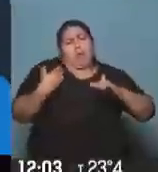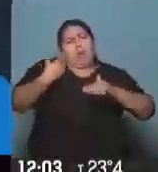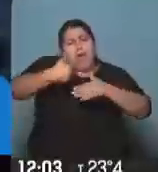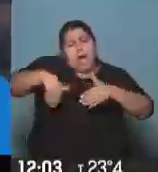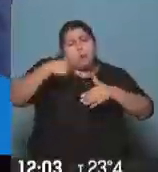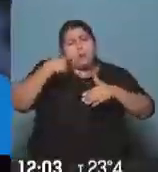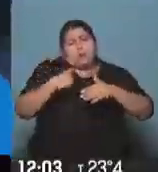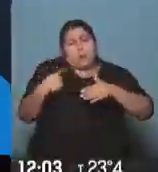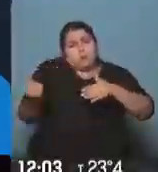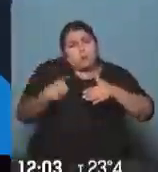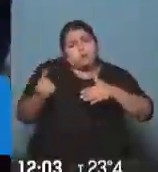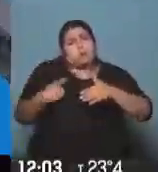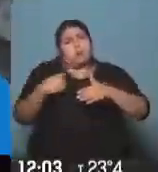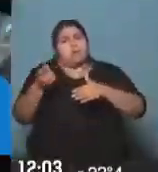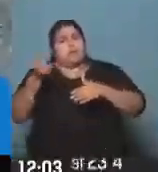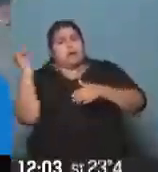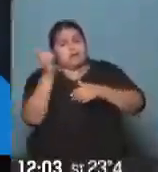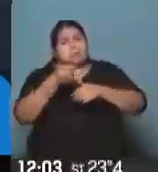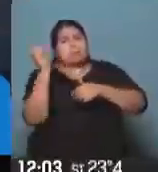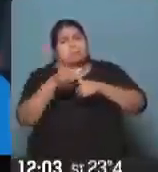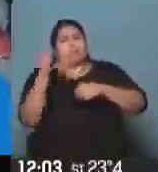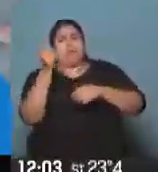avenida con palos y gases.